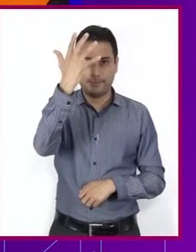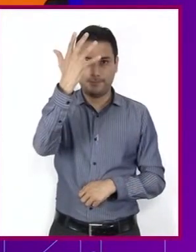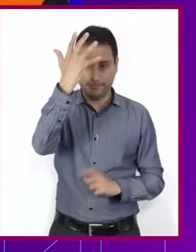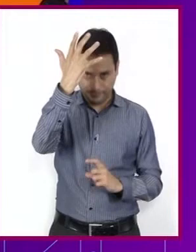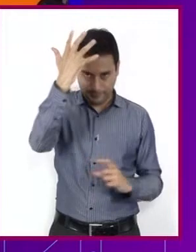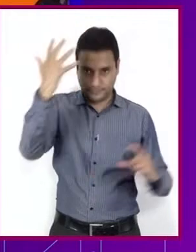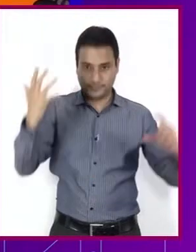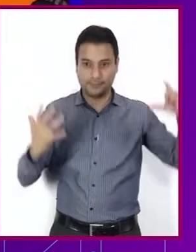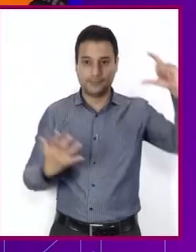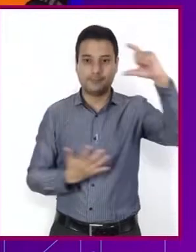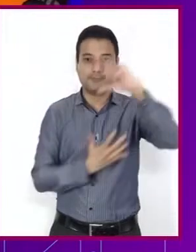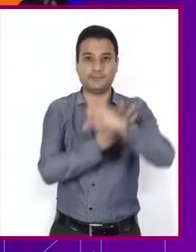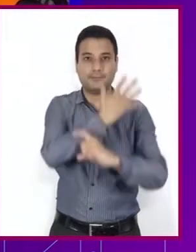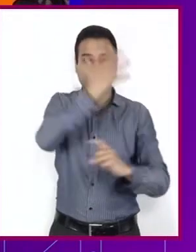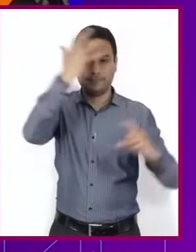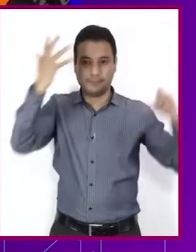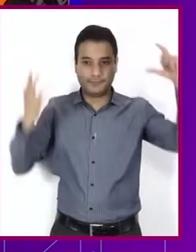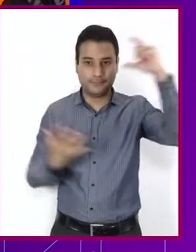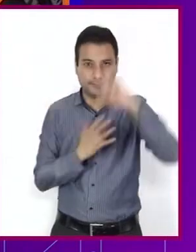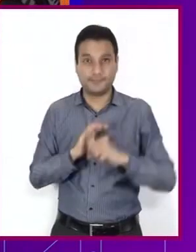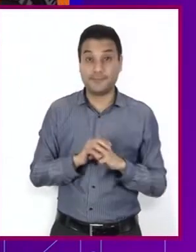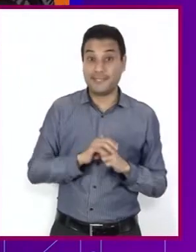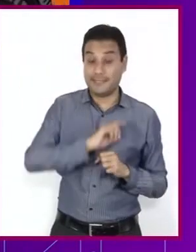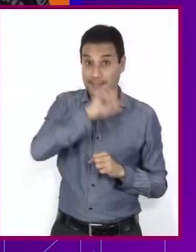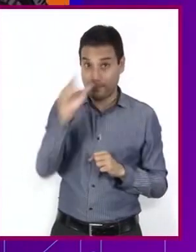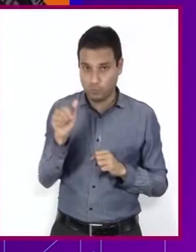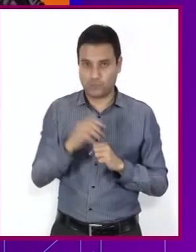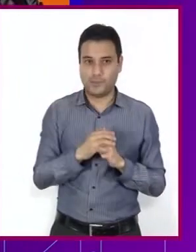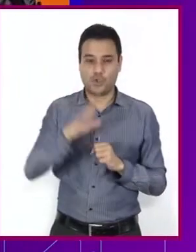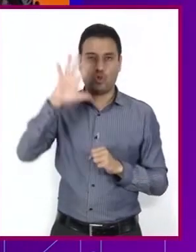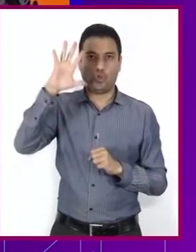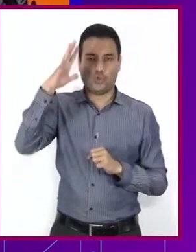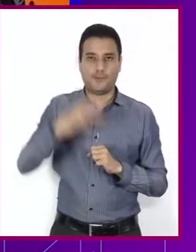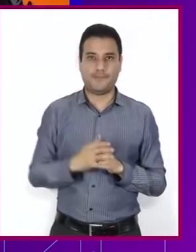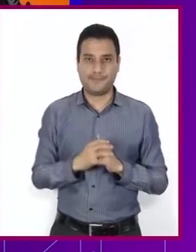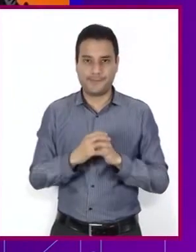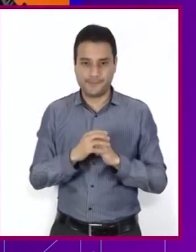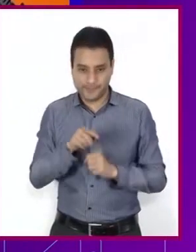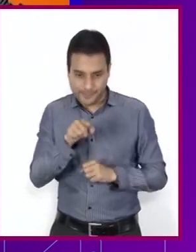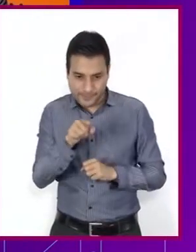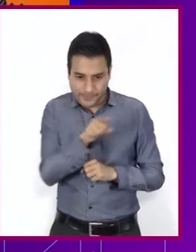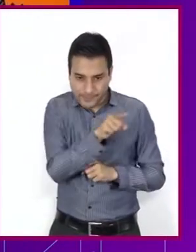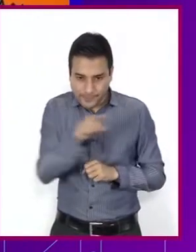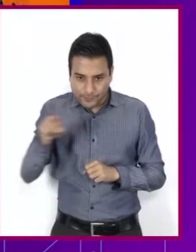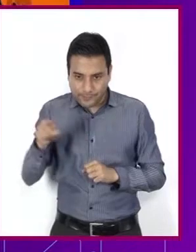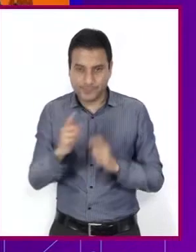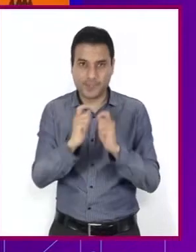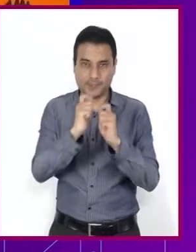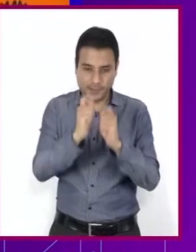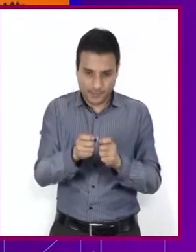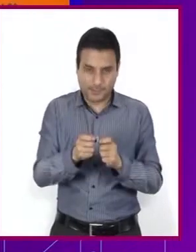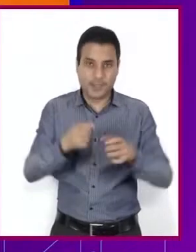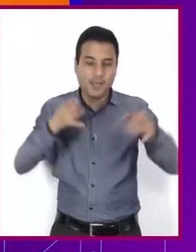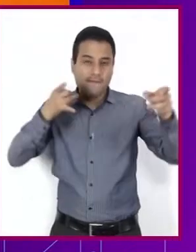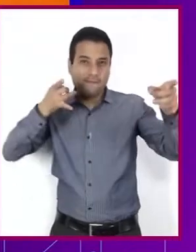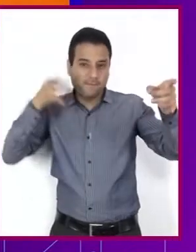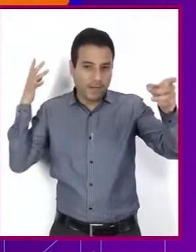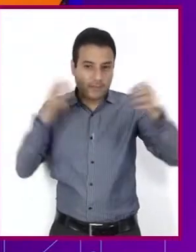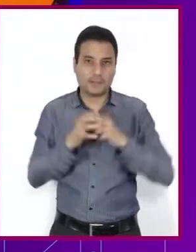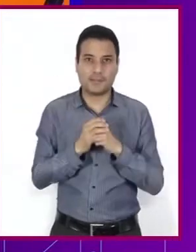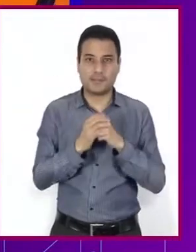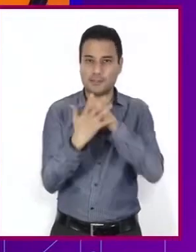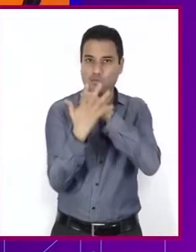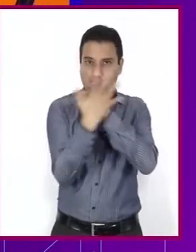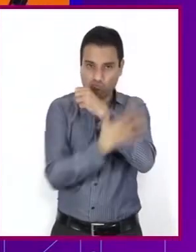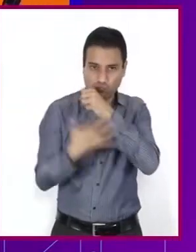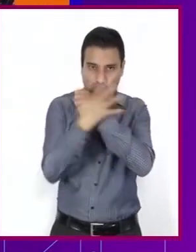Luego, el sol llamó a los Mimixcoa y les entregó flechas y escudos para que con ellos le